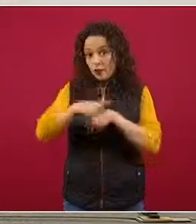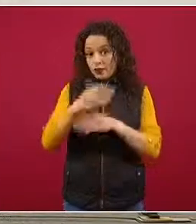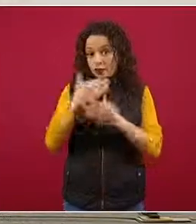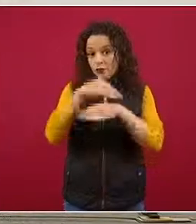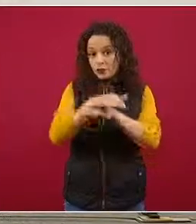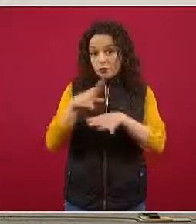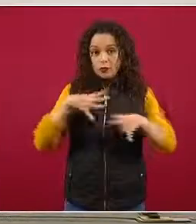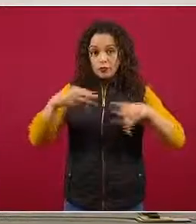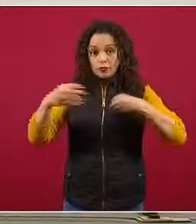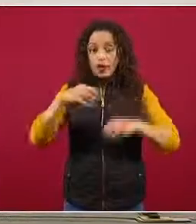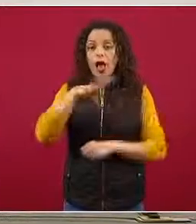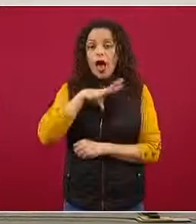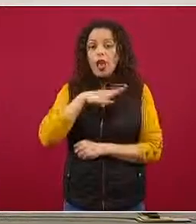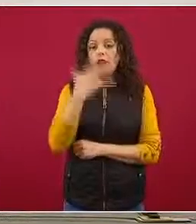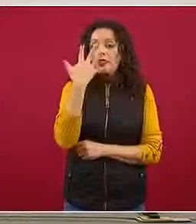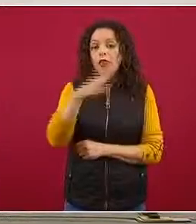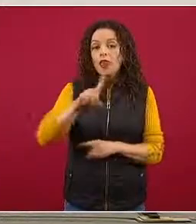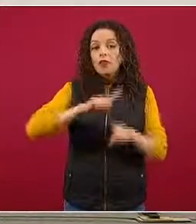tiene 10 indicadores.